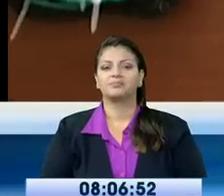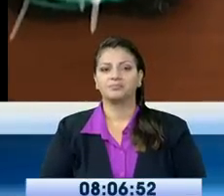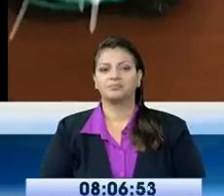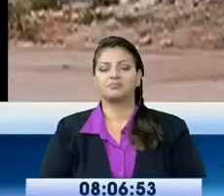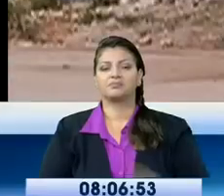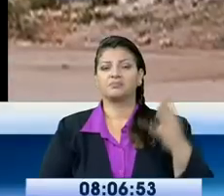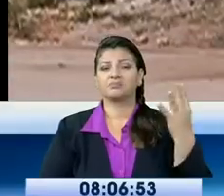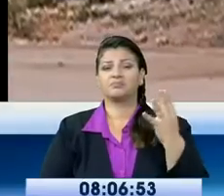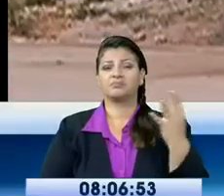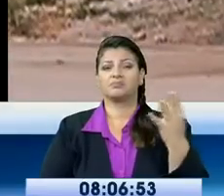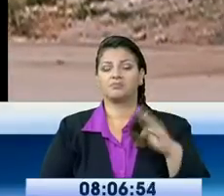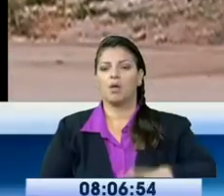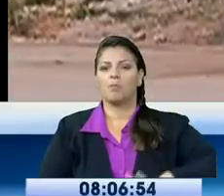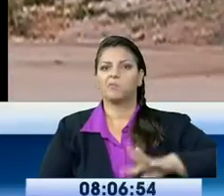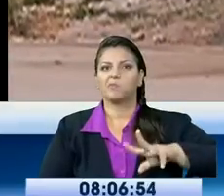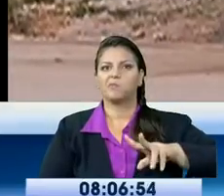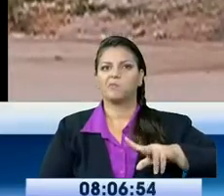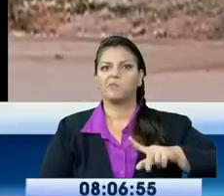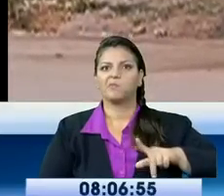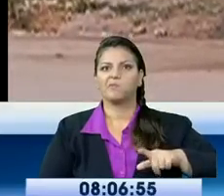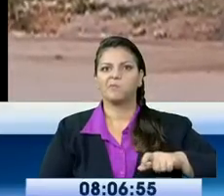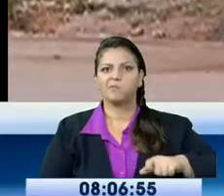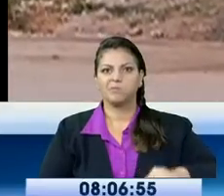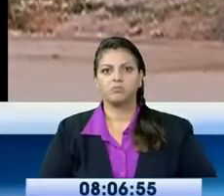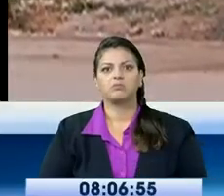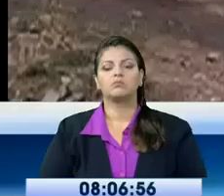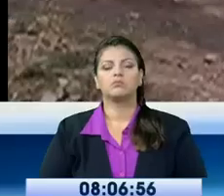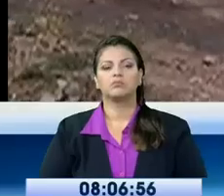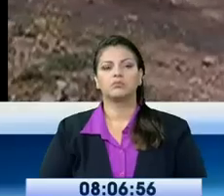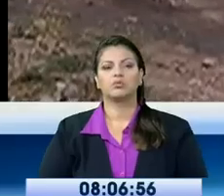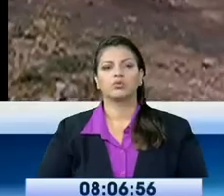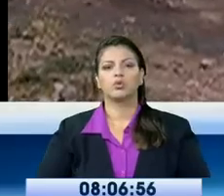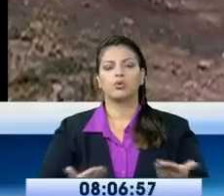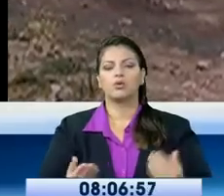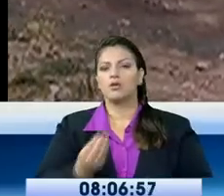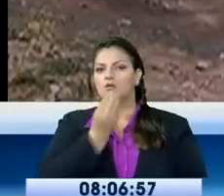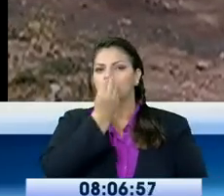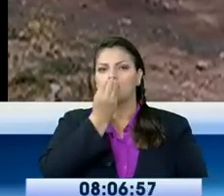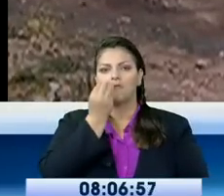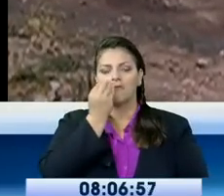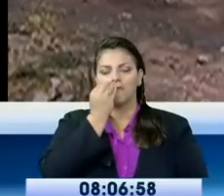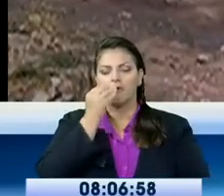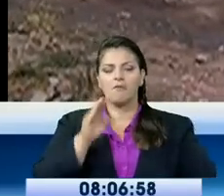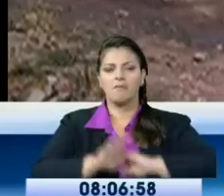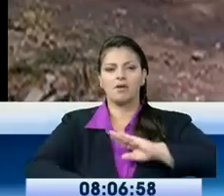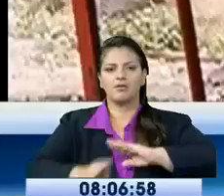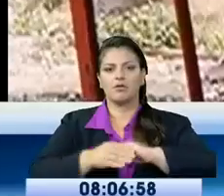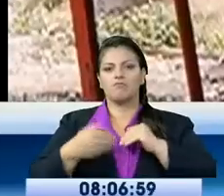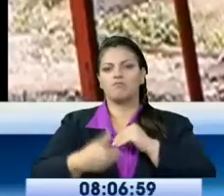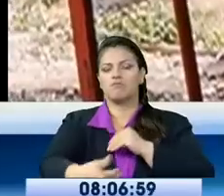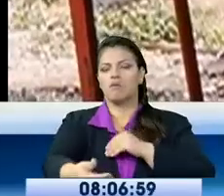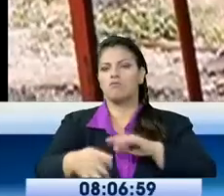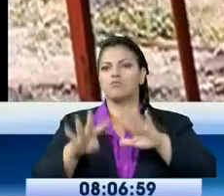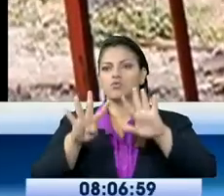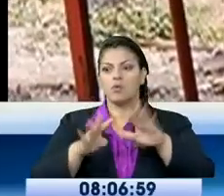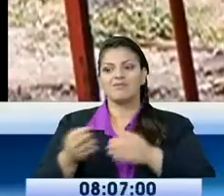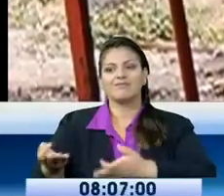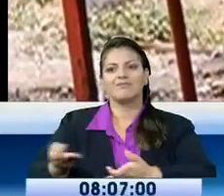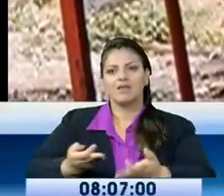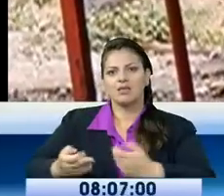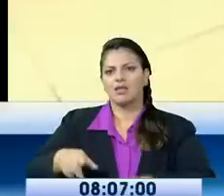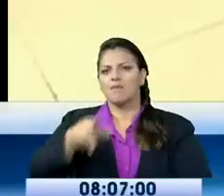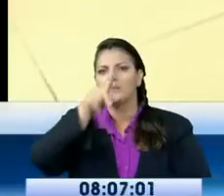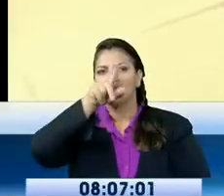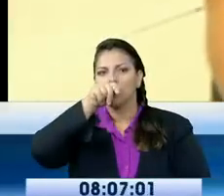a robar en ese local de venta de pollos, en la calle principal del bloque 9 de Flor de Bastión, en el noroeste de Guayaquil. Y